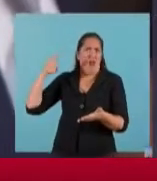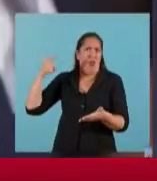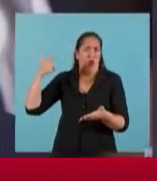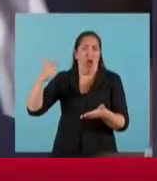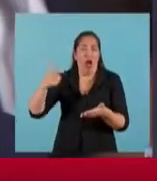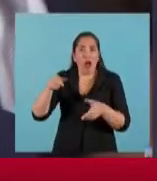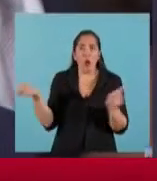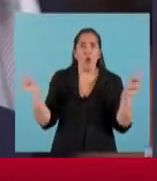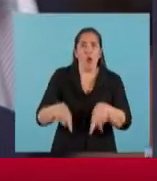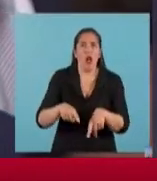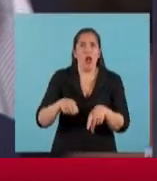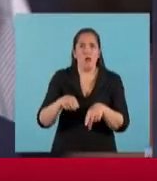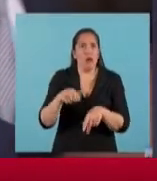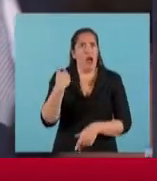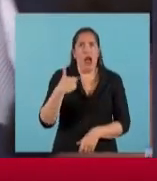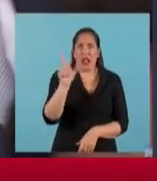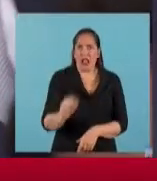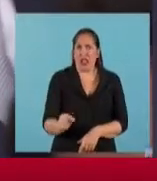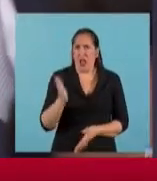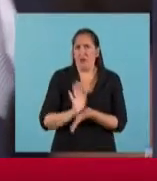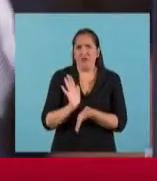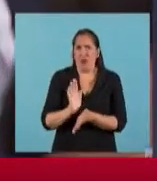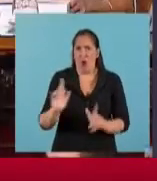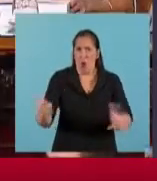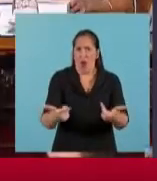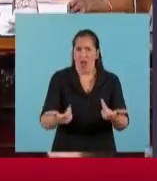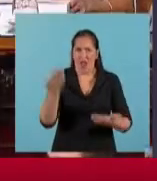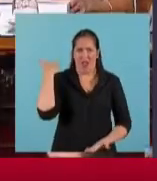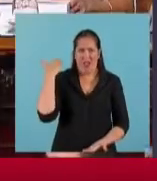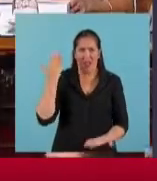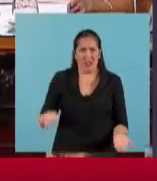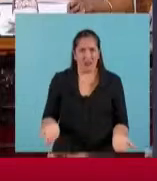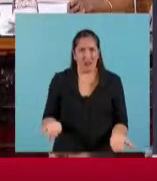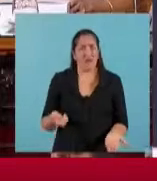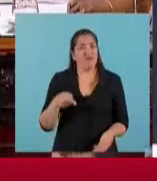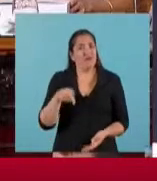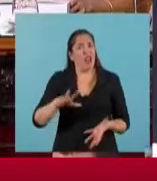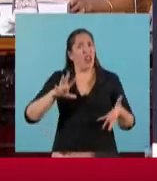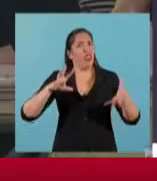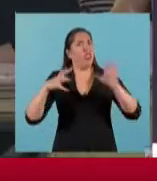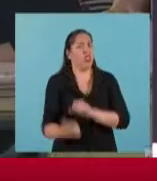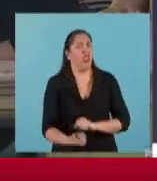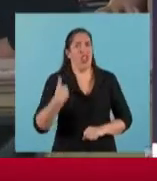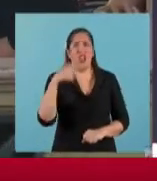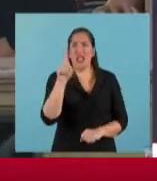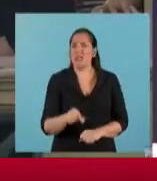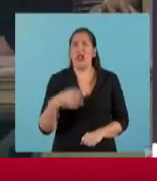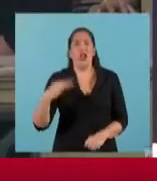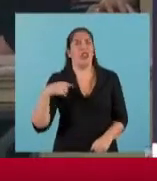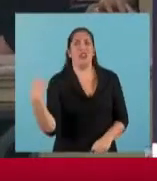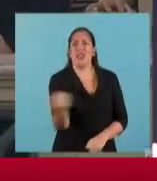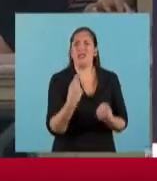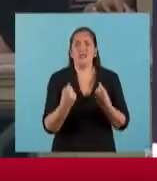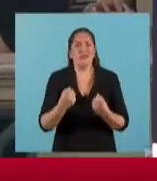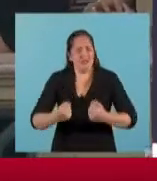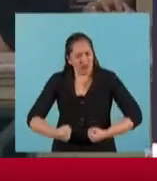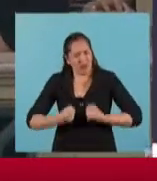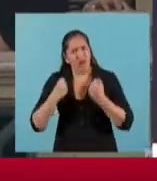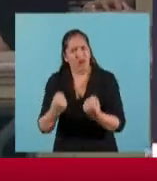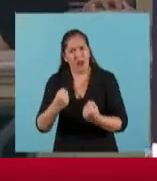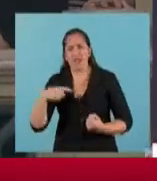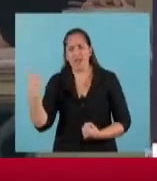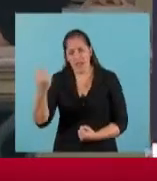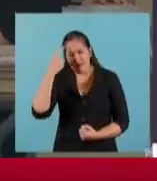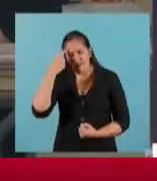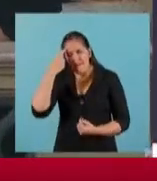del kirchnerismo mientras esté hablando el presidente alberto fernández las caras los gestos si hay